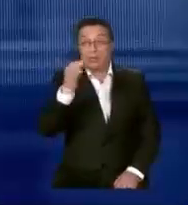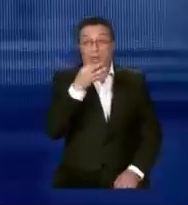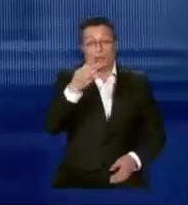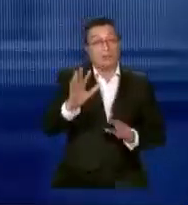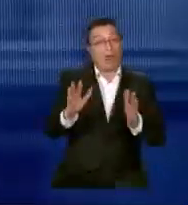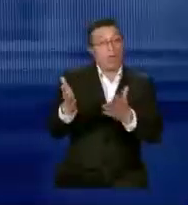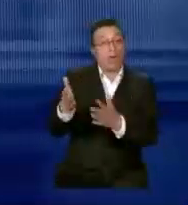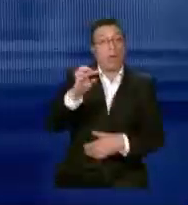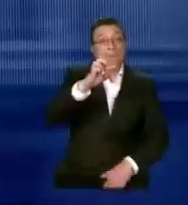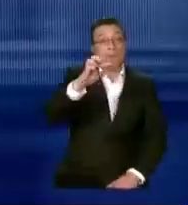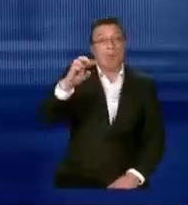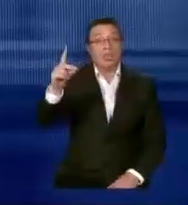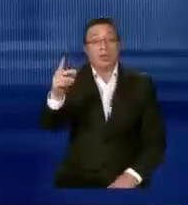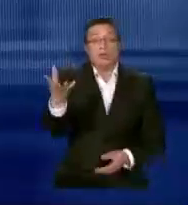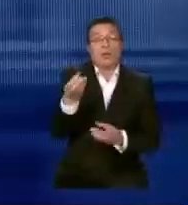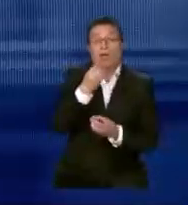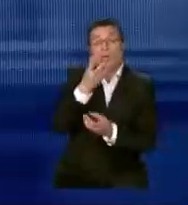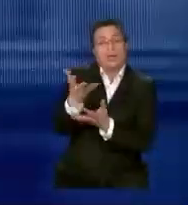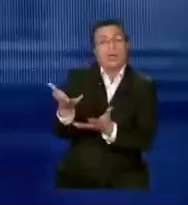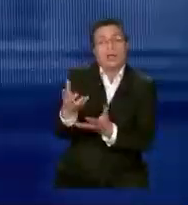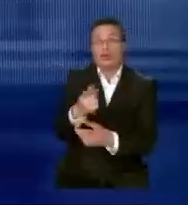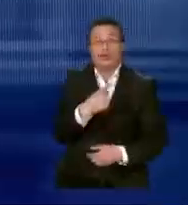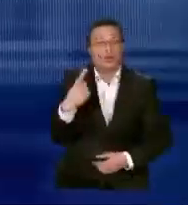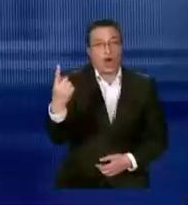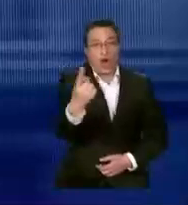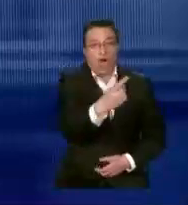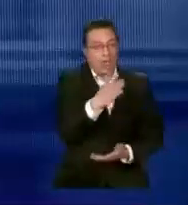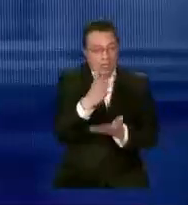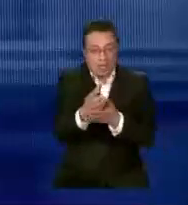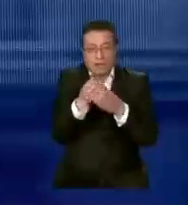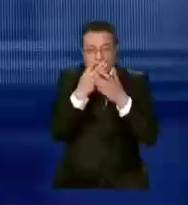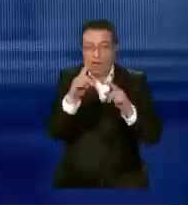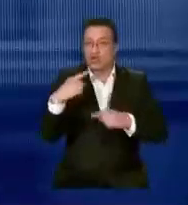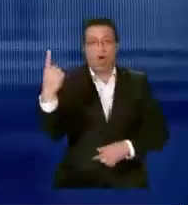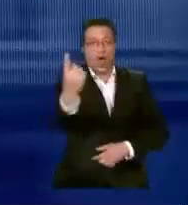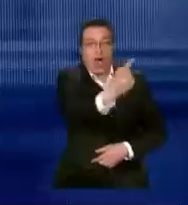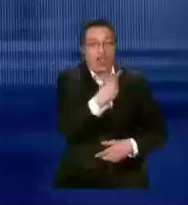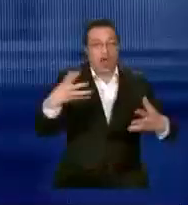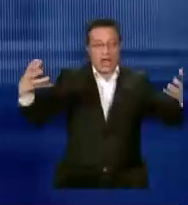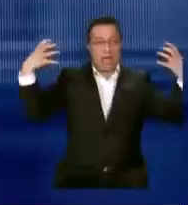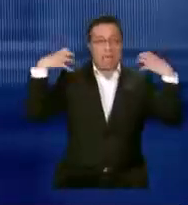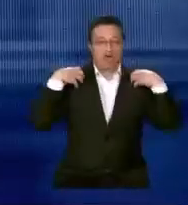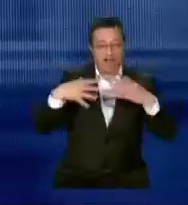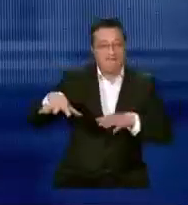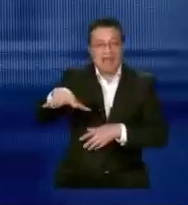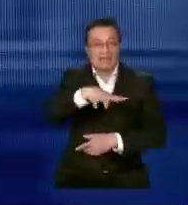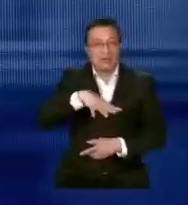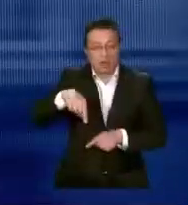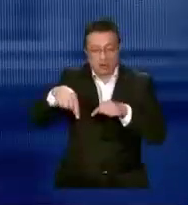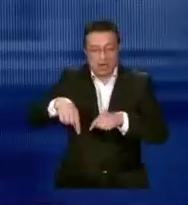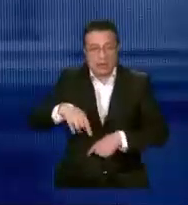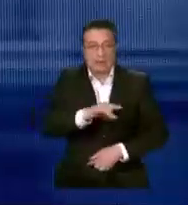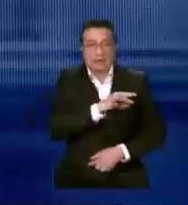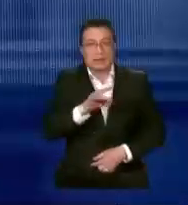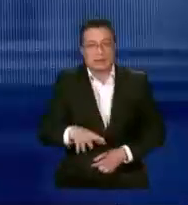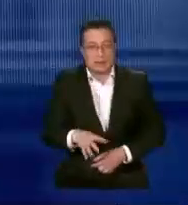decir el PPD, los demás. Todos tienen que decir, son todos responsables de la situación que existe hoy en Chile.